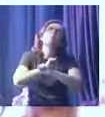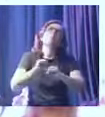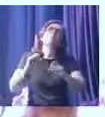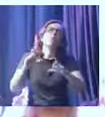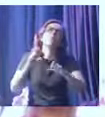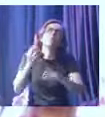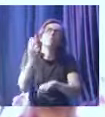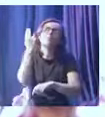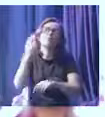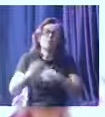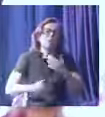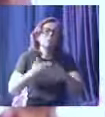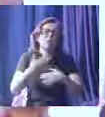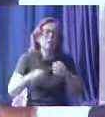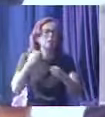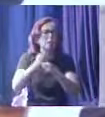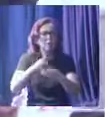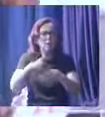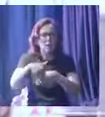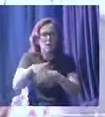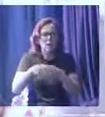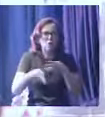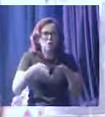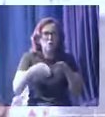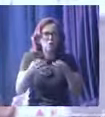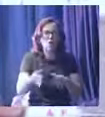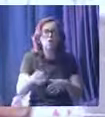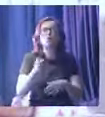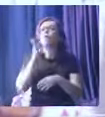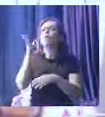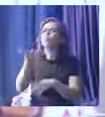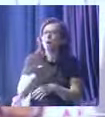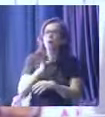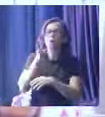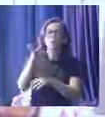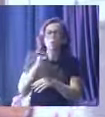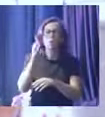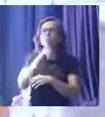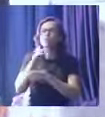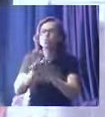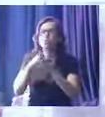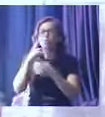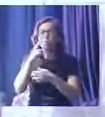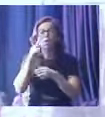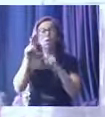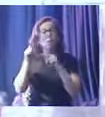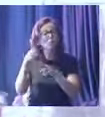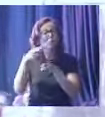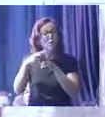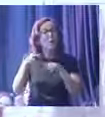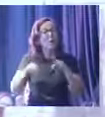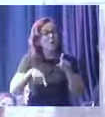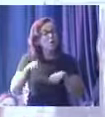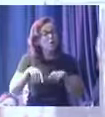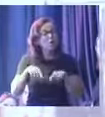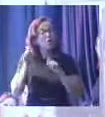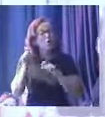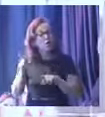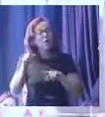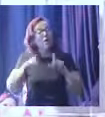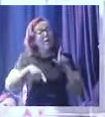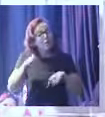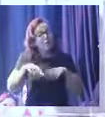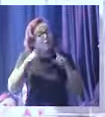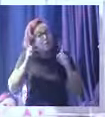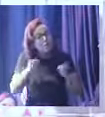el negocio adelante, que tiene que ir varias veces a resolver sus problemas. Eso también es gestión. Y es gestión